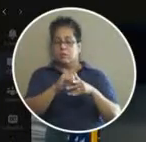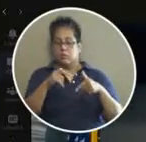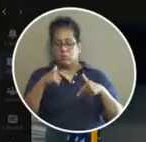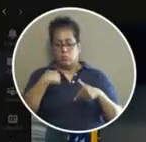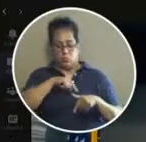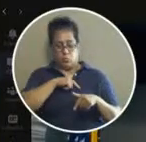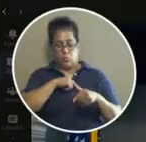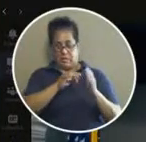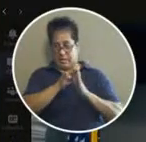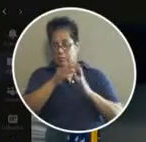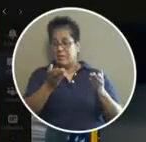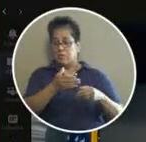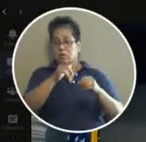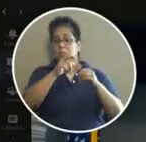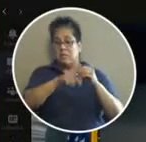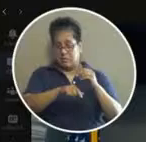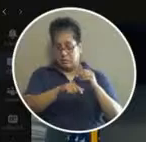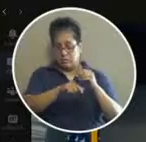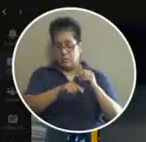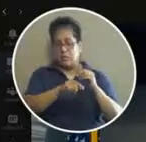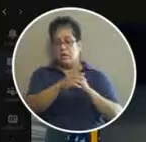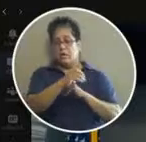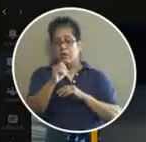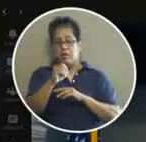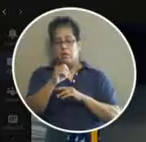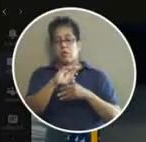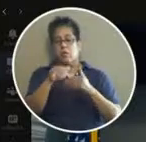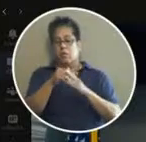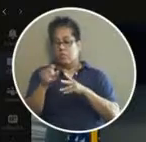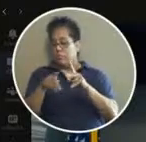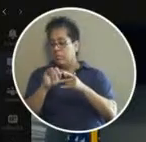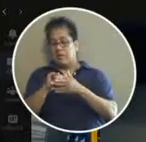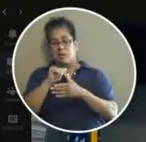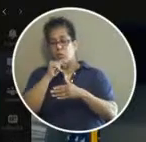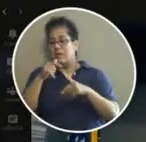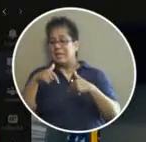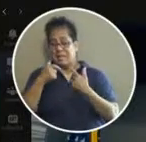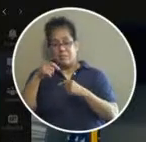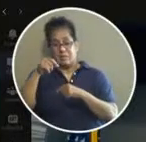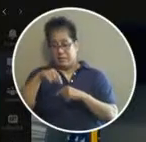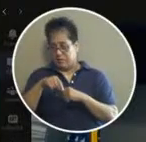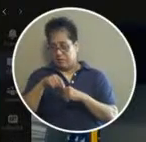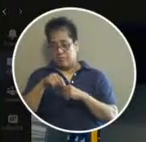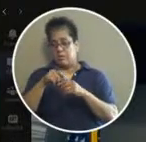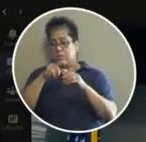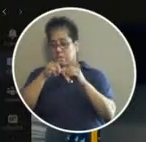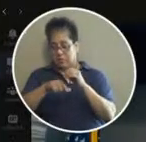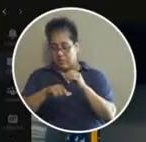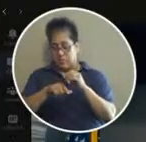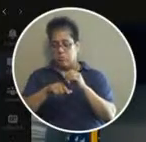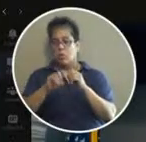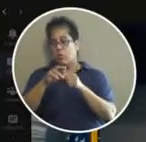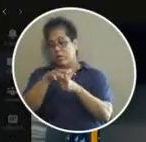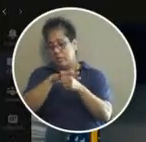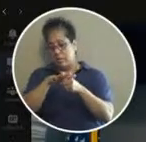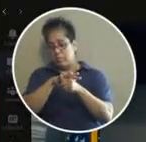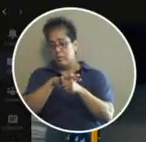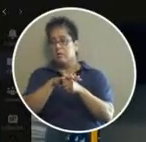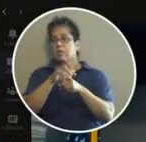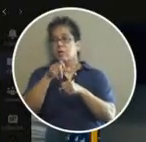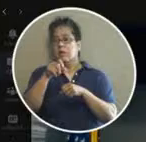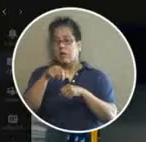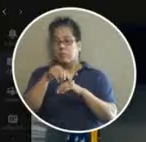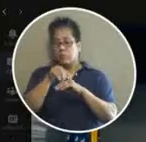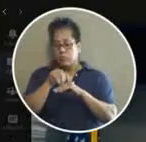de nuestro condado del Paso, y tenemos que referir todos aquellos que no tienen su residencia principal en el condado, los referimos a